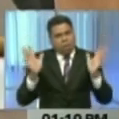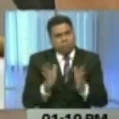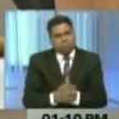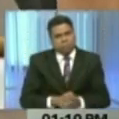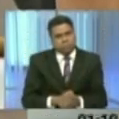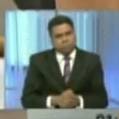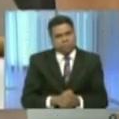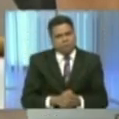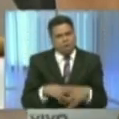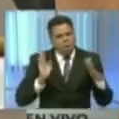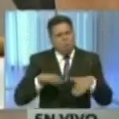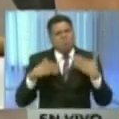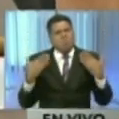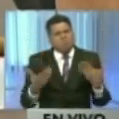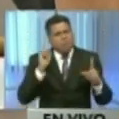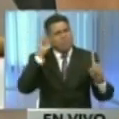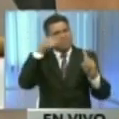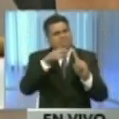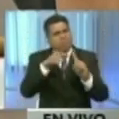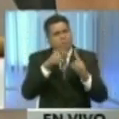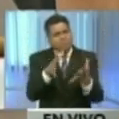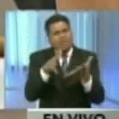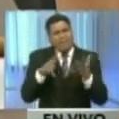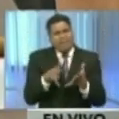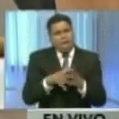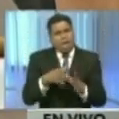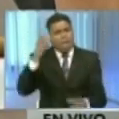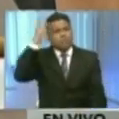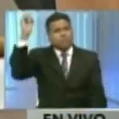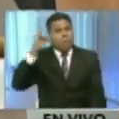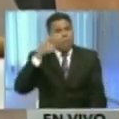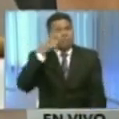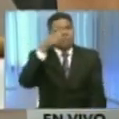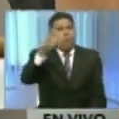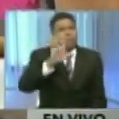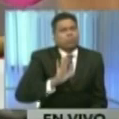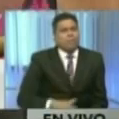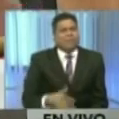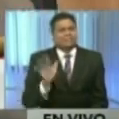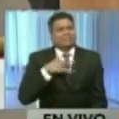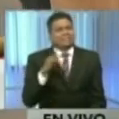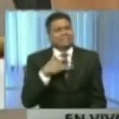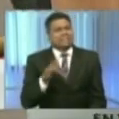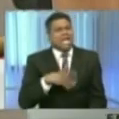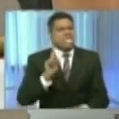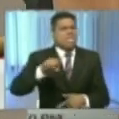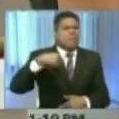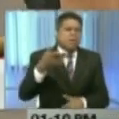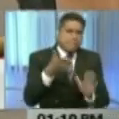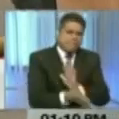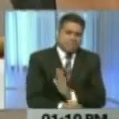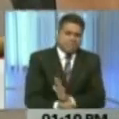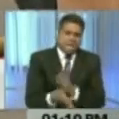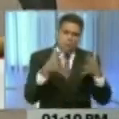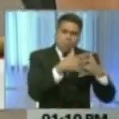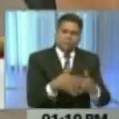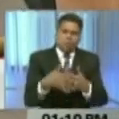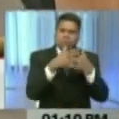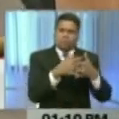¿Y con qué objetivo? De ganar la opinión pública para luego intervenir, sensibilizar. ¿Y después qué pasó en los Estados